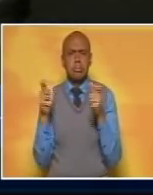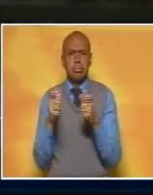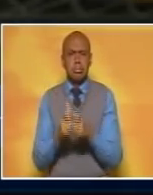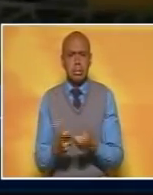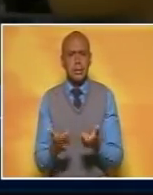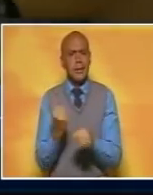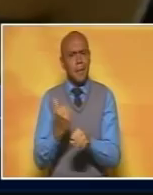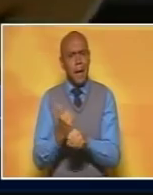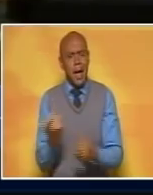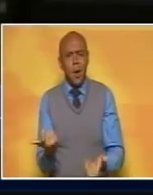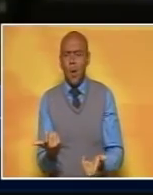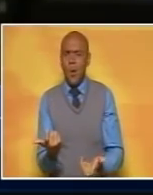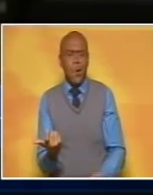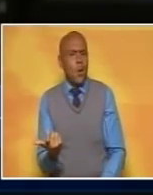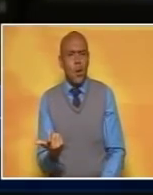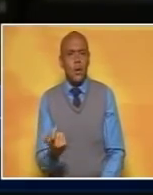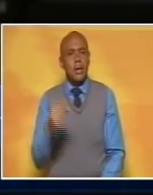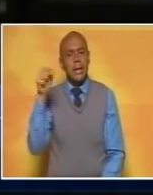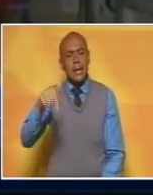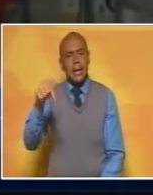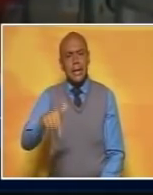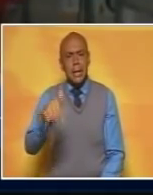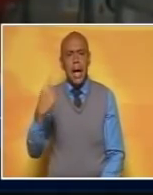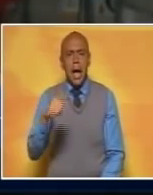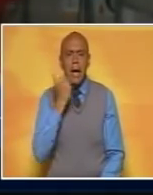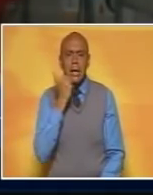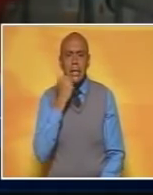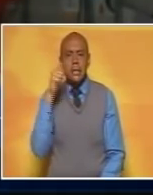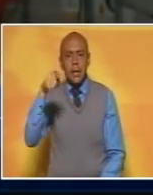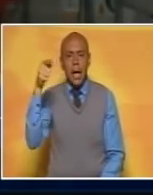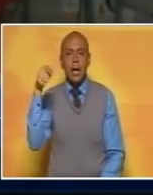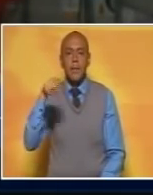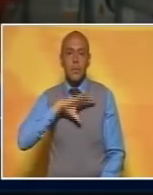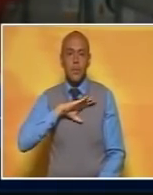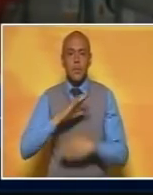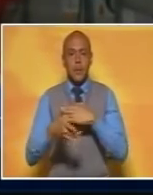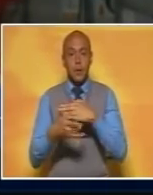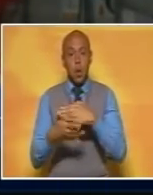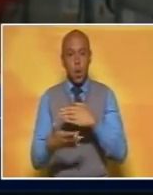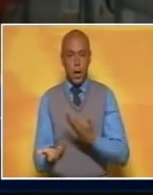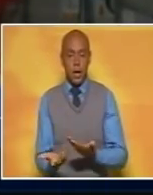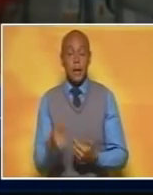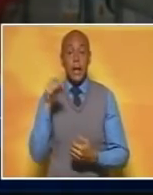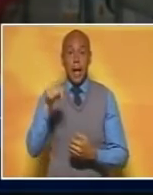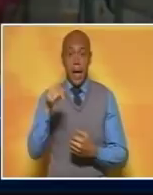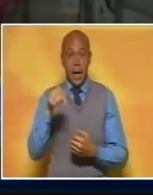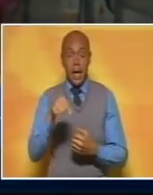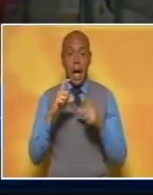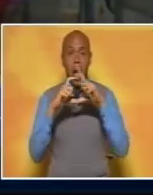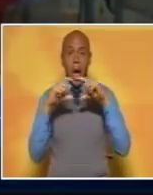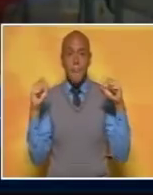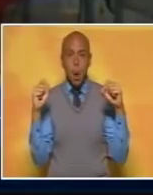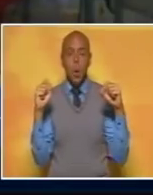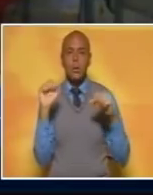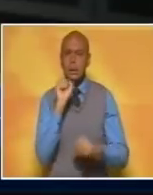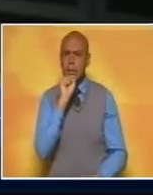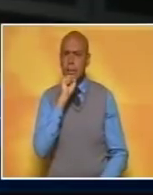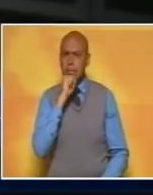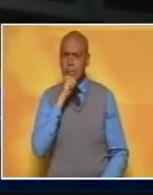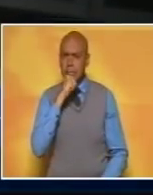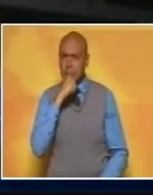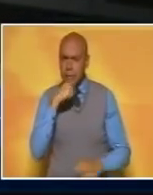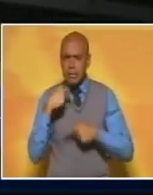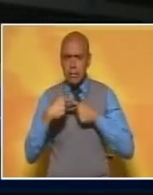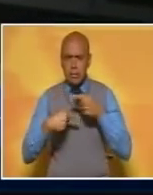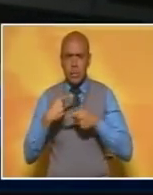lo que realmente existe una demanda de este tipo de tecnología. A medida que la población de Japón envejece en medio de la disminución de las